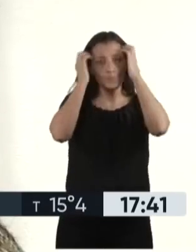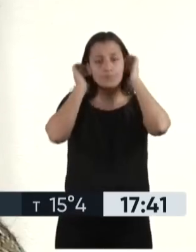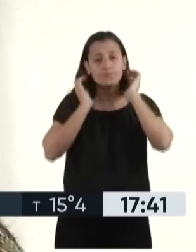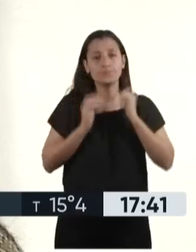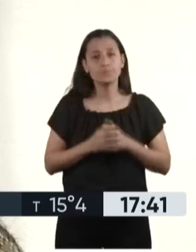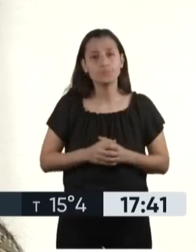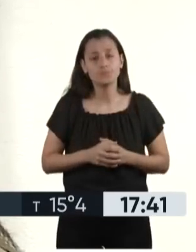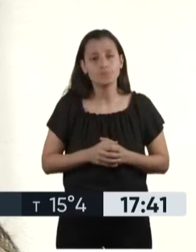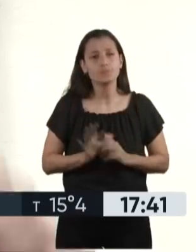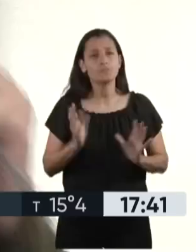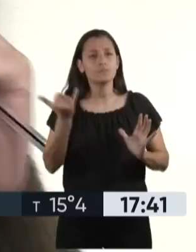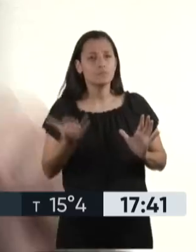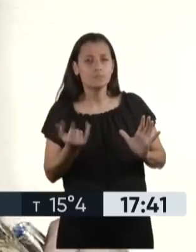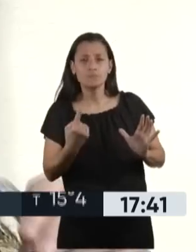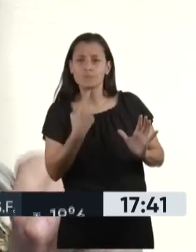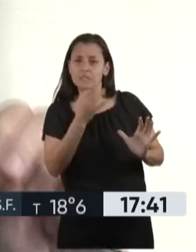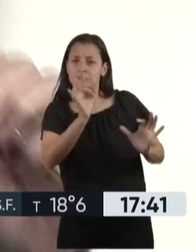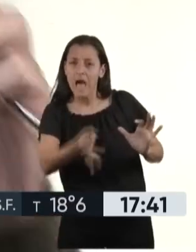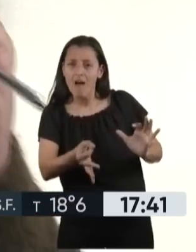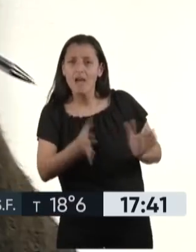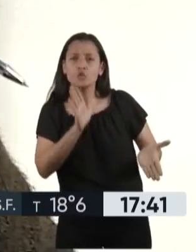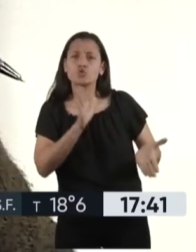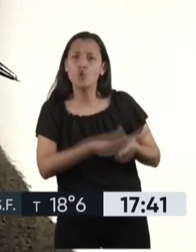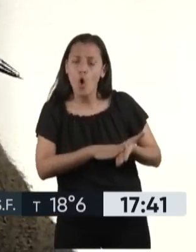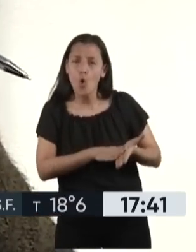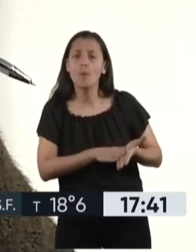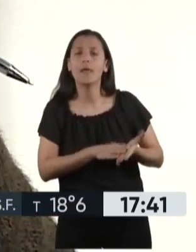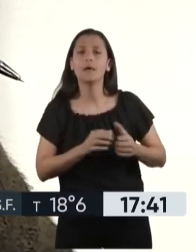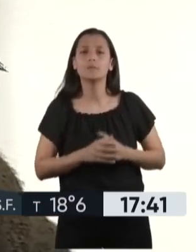tiene sospechas de la existencia